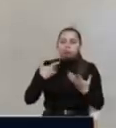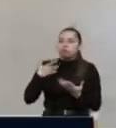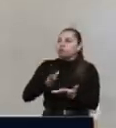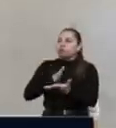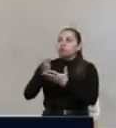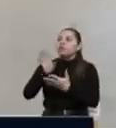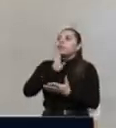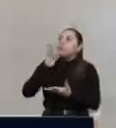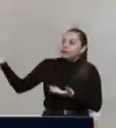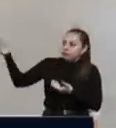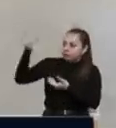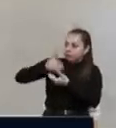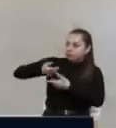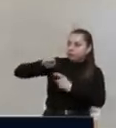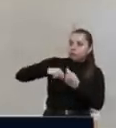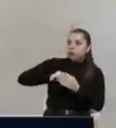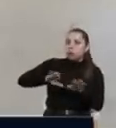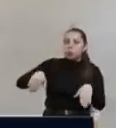no hay quien les compre.